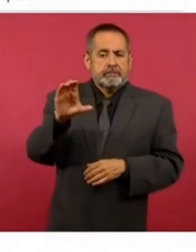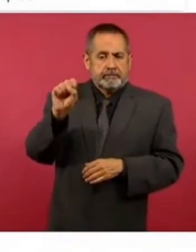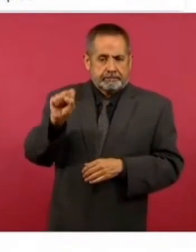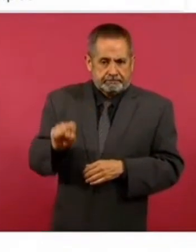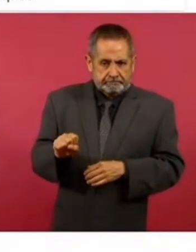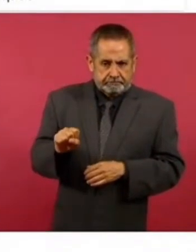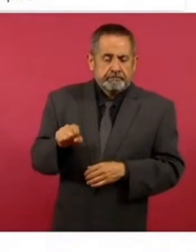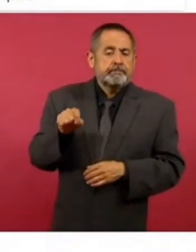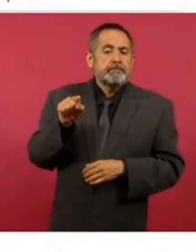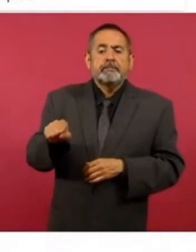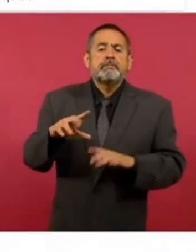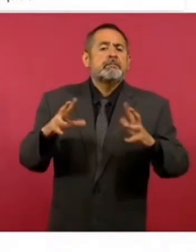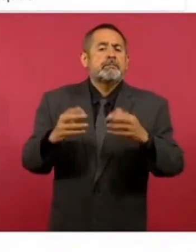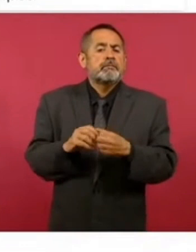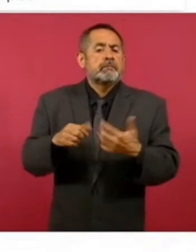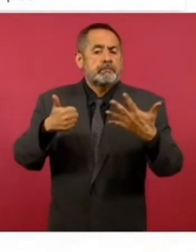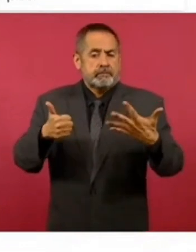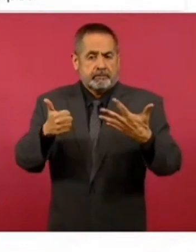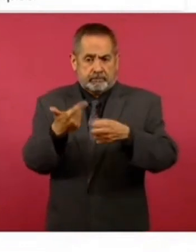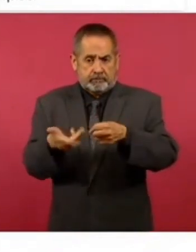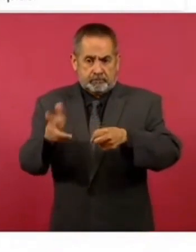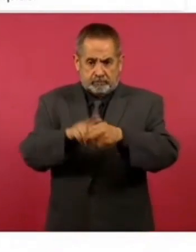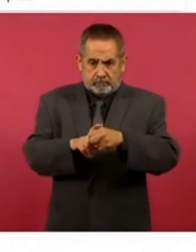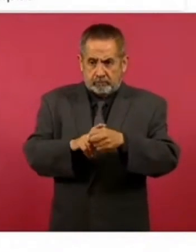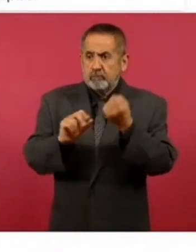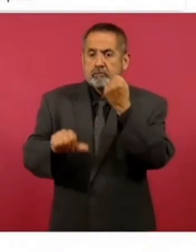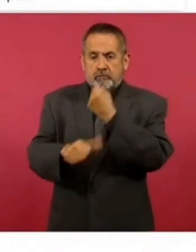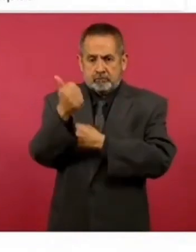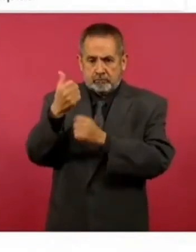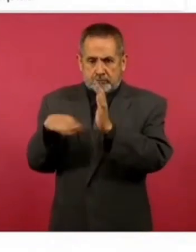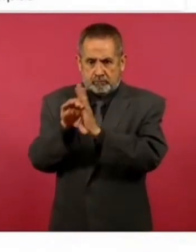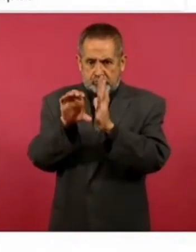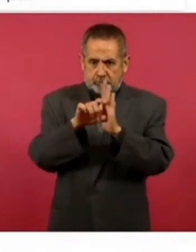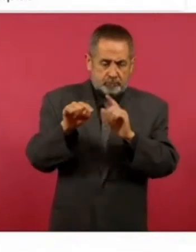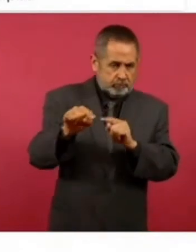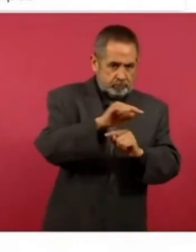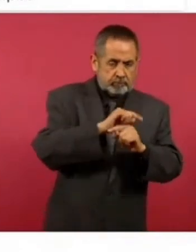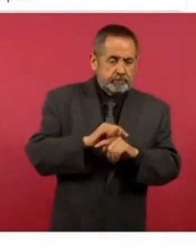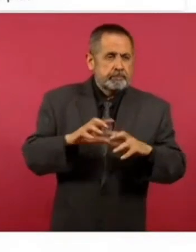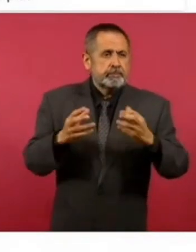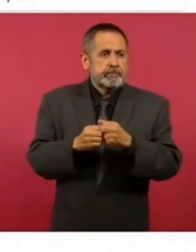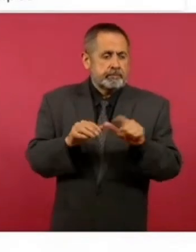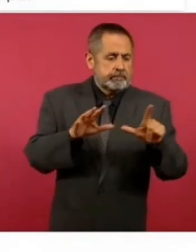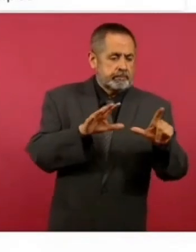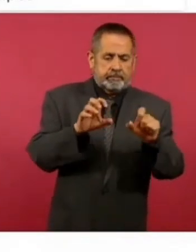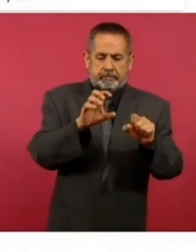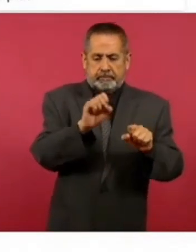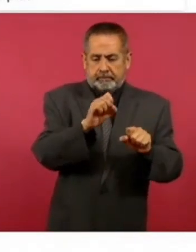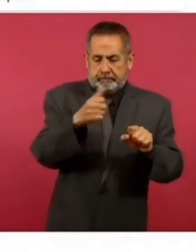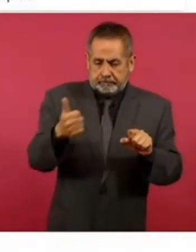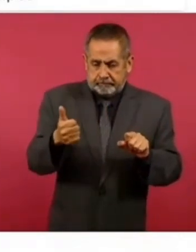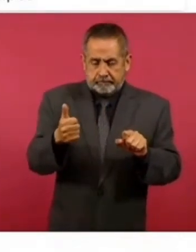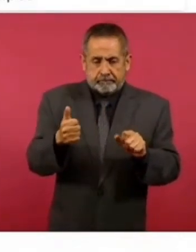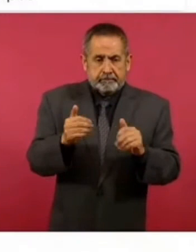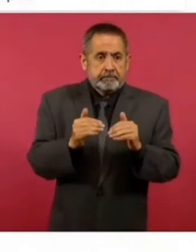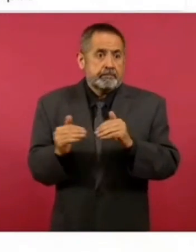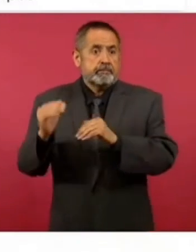Sur. Ahí operamos 6 hospitales con 11 quirófanos. El número de cirugías pasó de 766